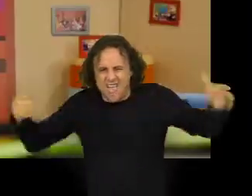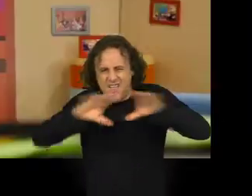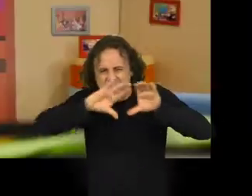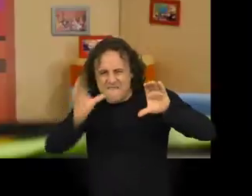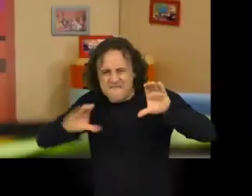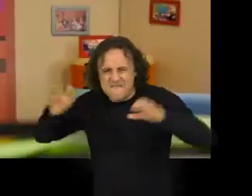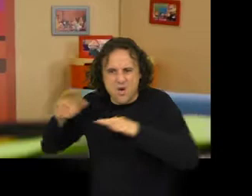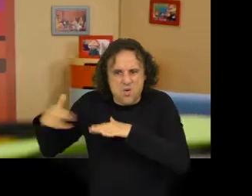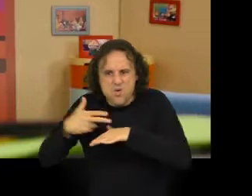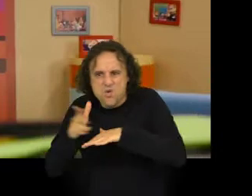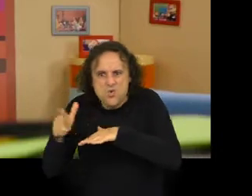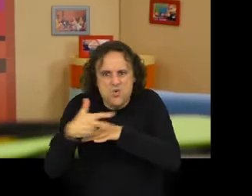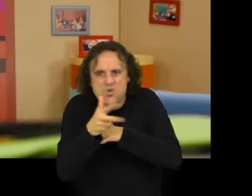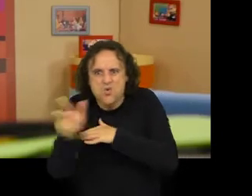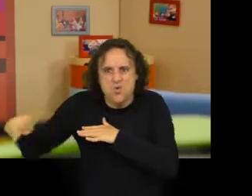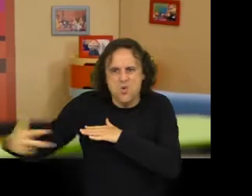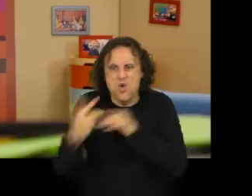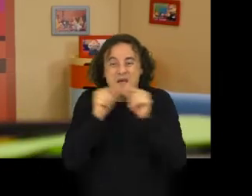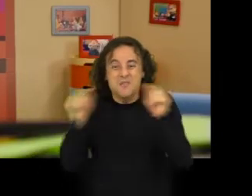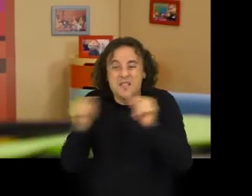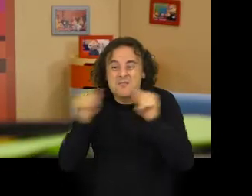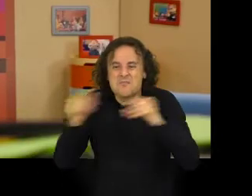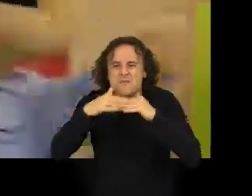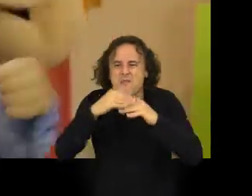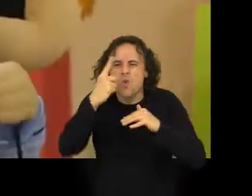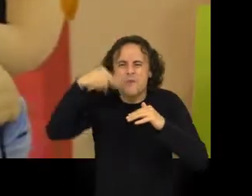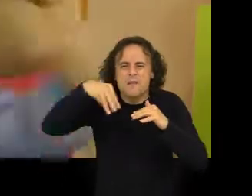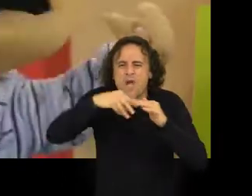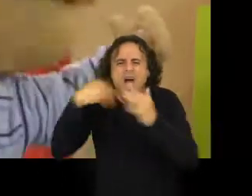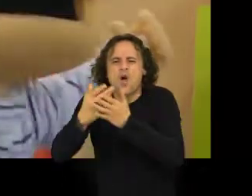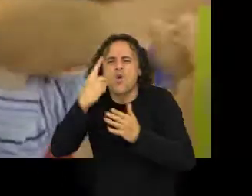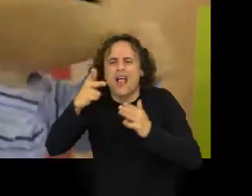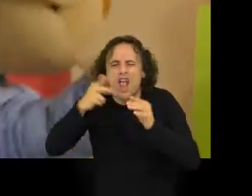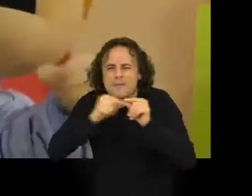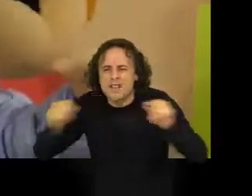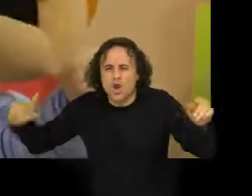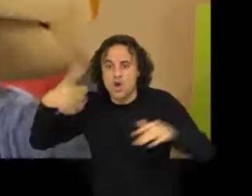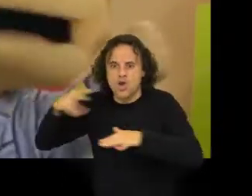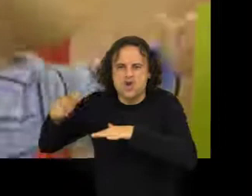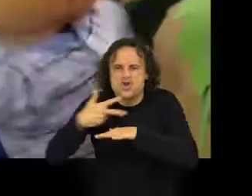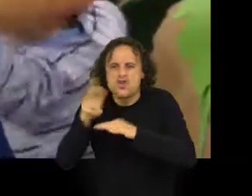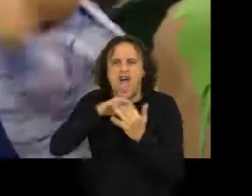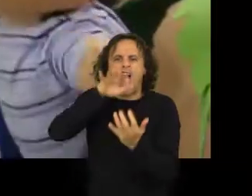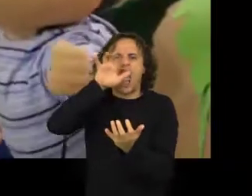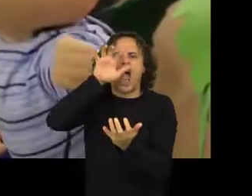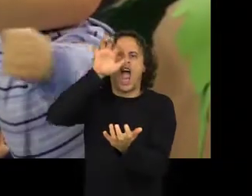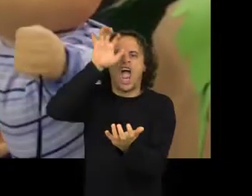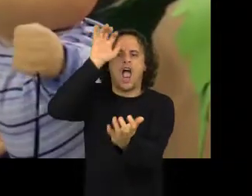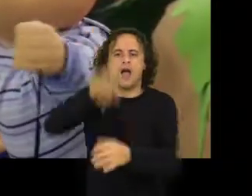grandísima. Debía medir polo menos 100 metros, 1 kilómetro de longa. E púxose diante de nos coa boca